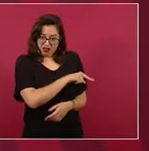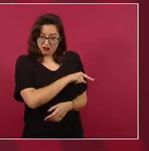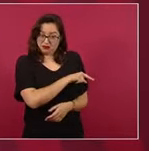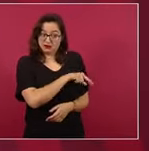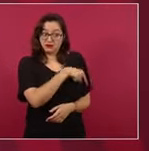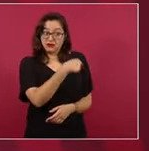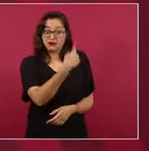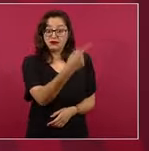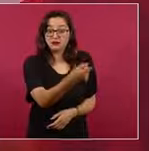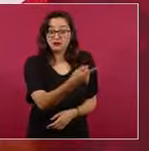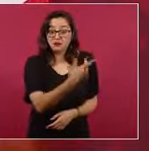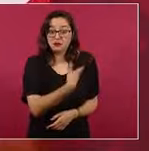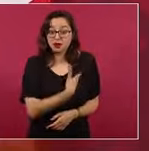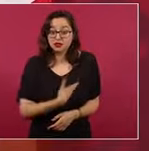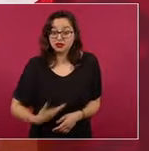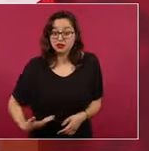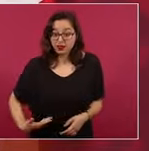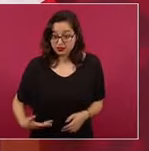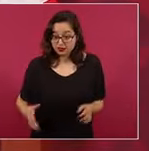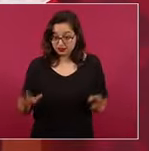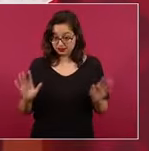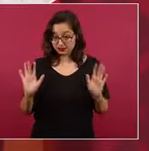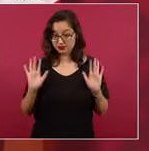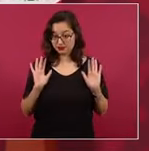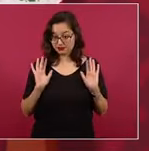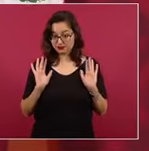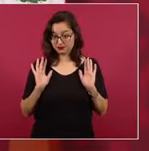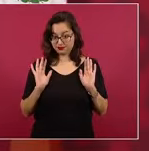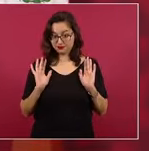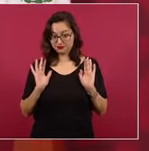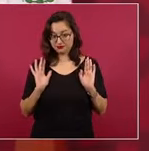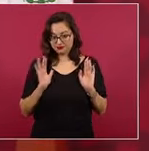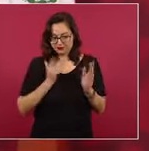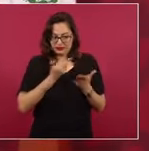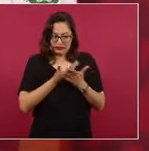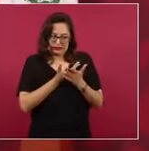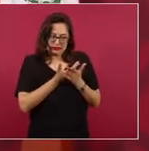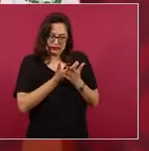él me mencionó que iba a pensarlo